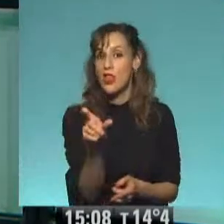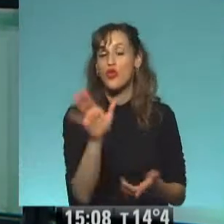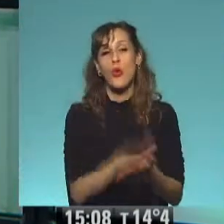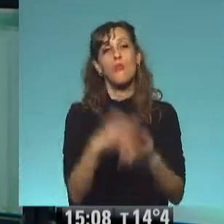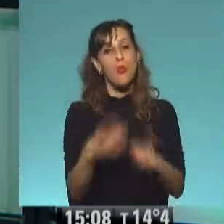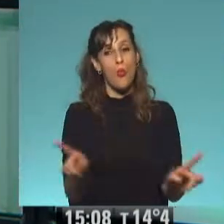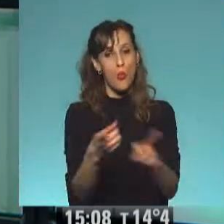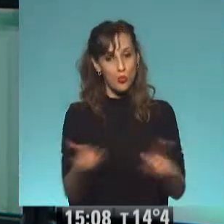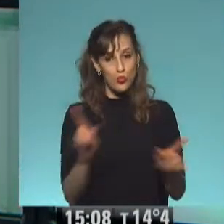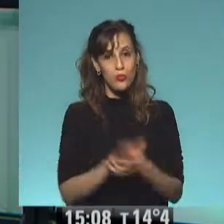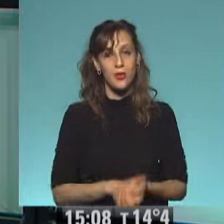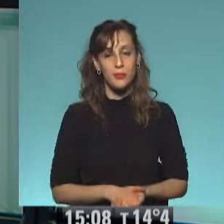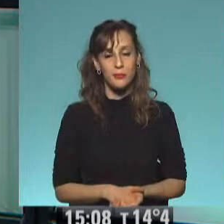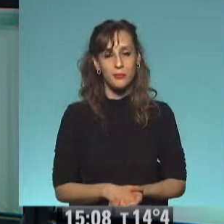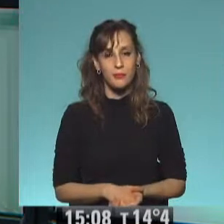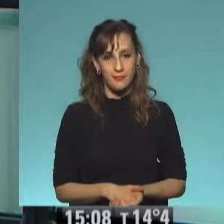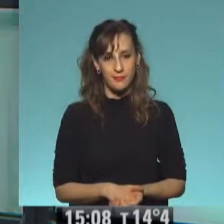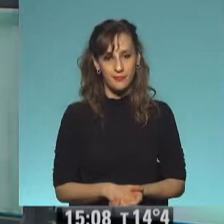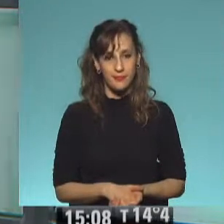para jugar vale les ha caído